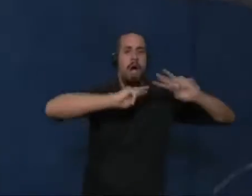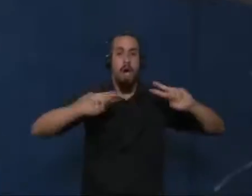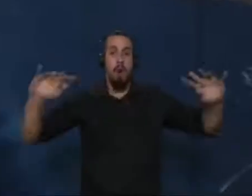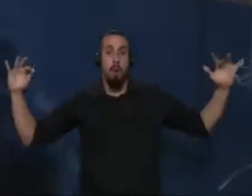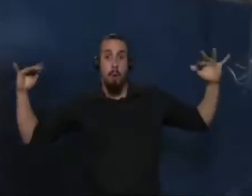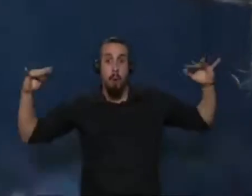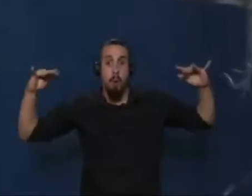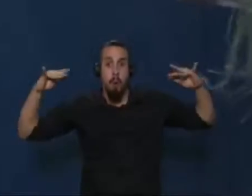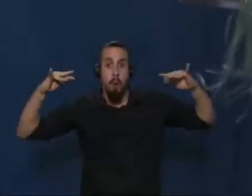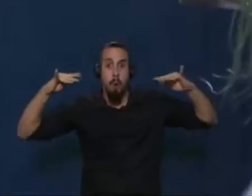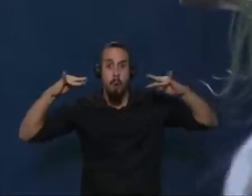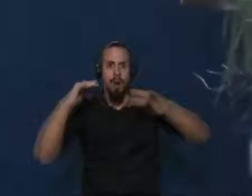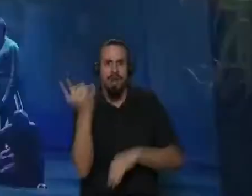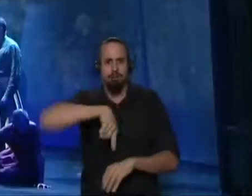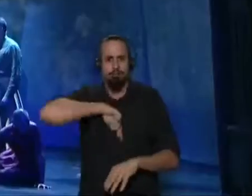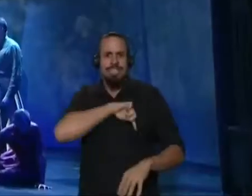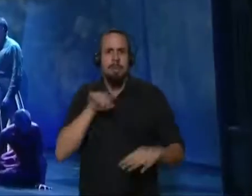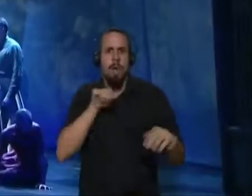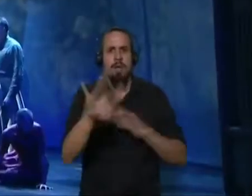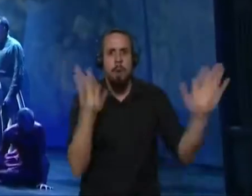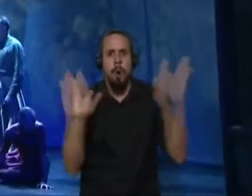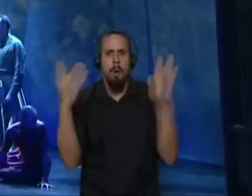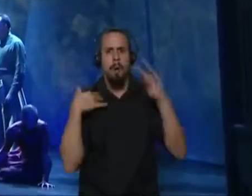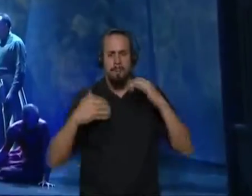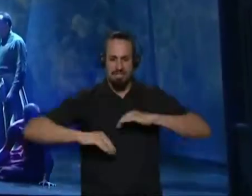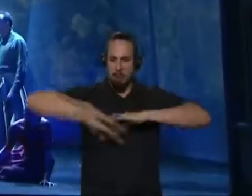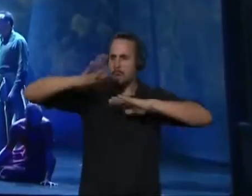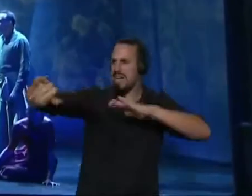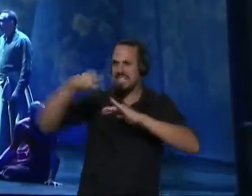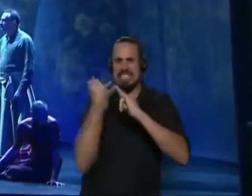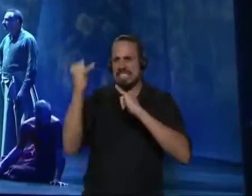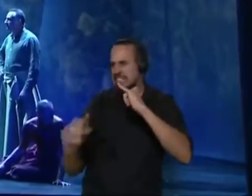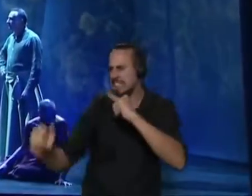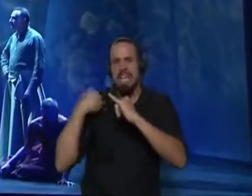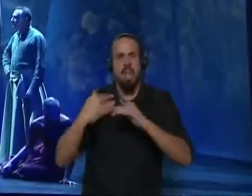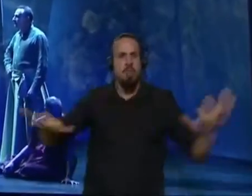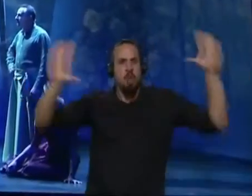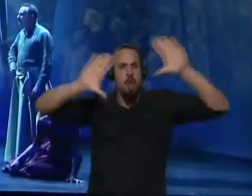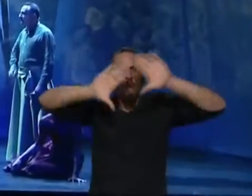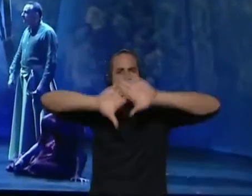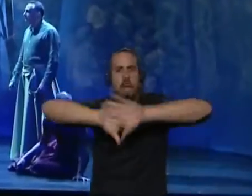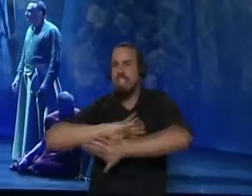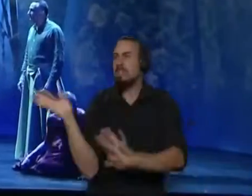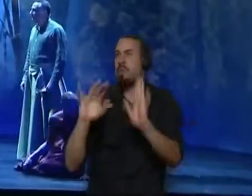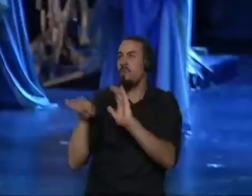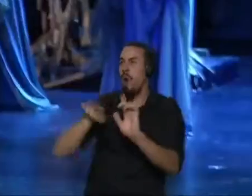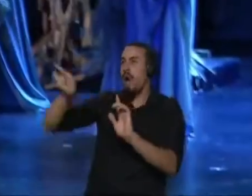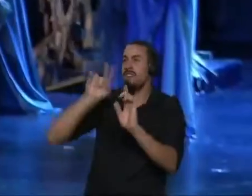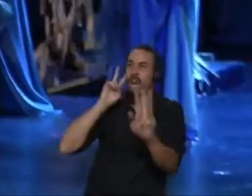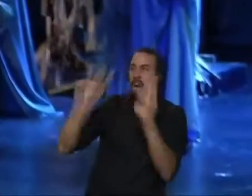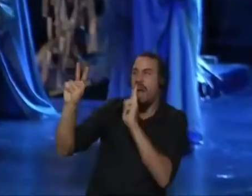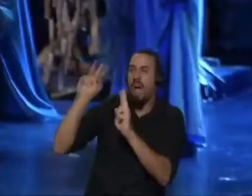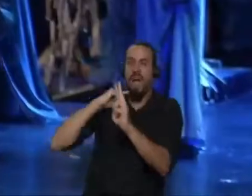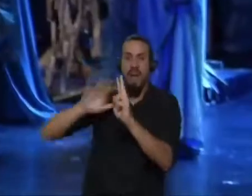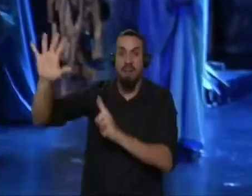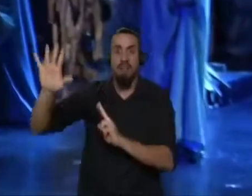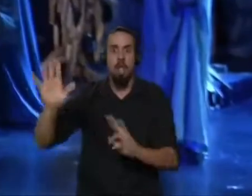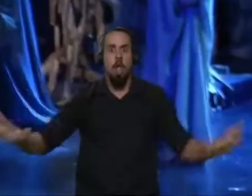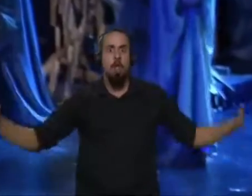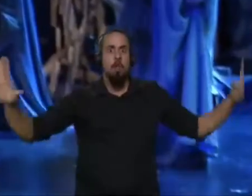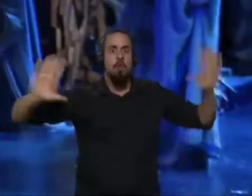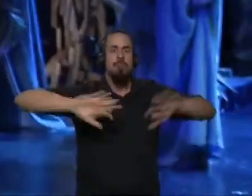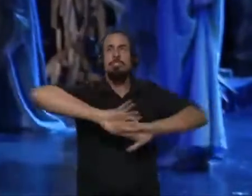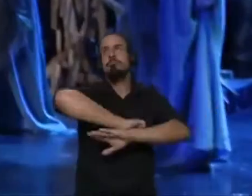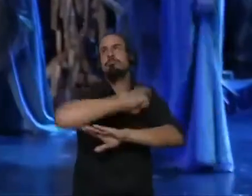vez más. Y lo sentimos cuando se cuarteó el paisaje y se hizo de noche con el sol en todo lo alto. Se hizo de